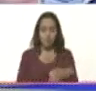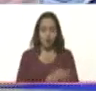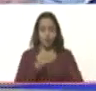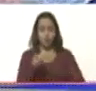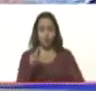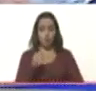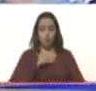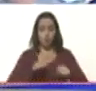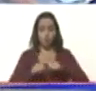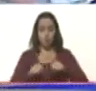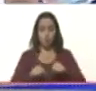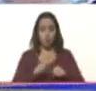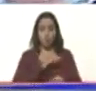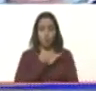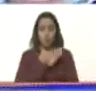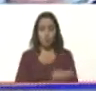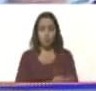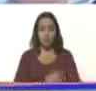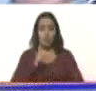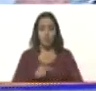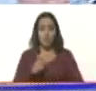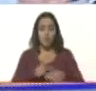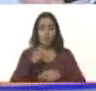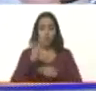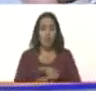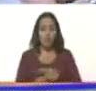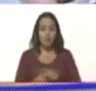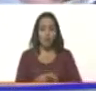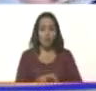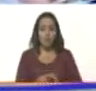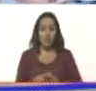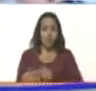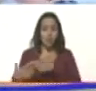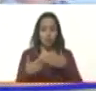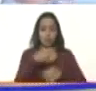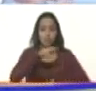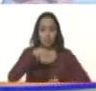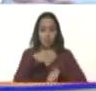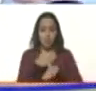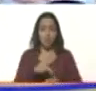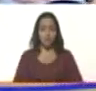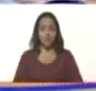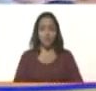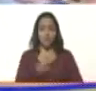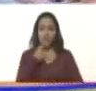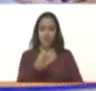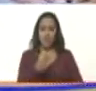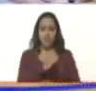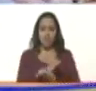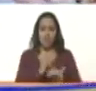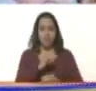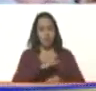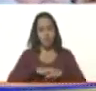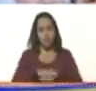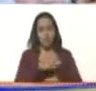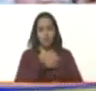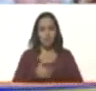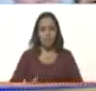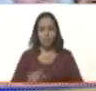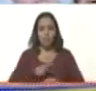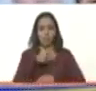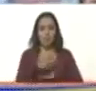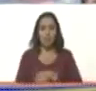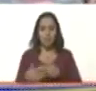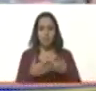movimiento, sino un gran plan de lucha nacional. Yo diría más allá, y con esto termino, presidente, perdóneme, un plan de lucha